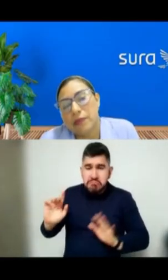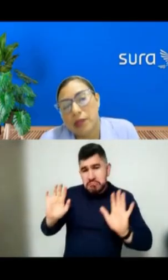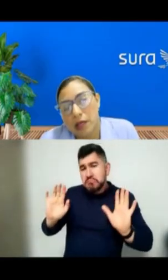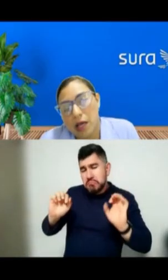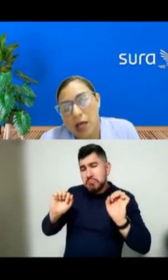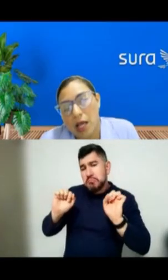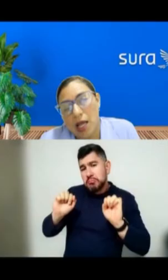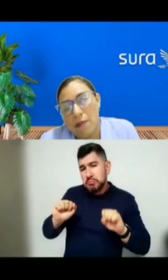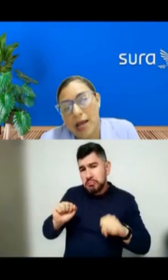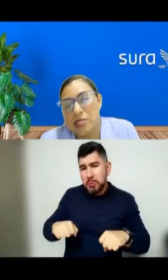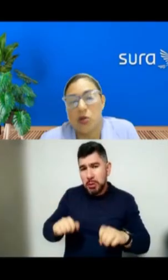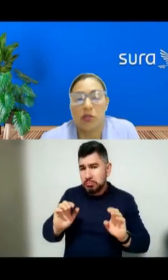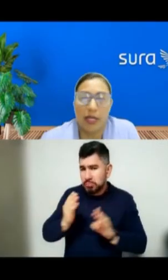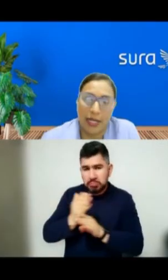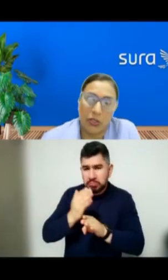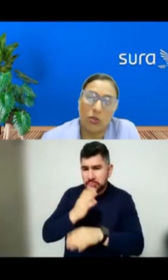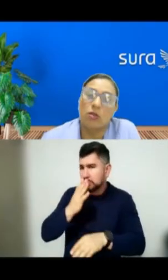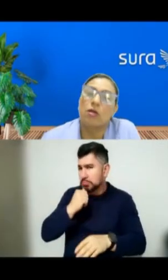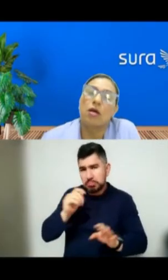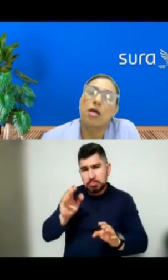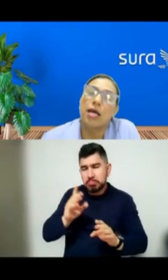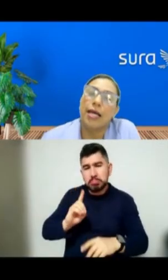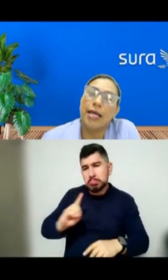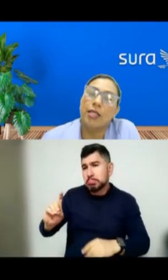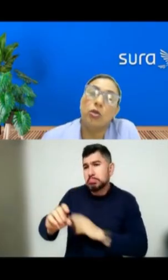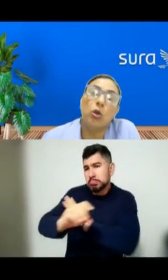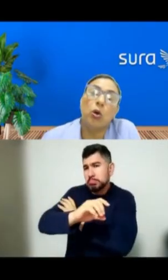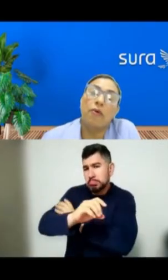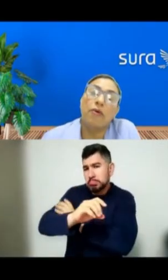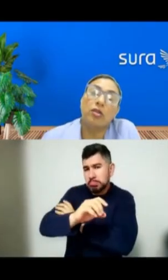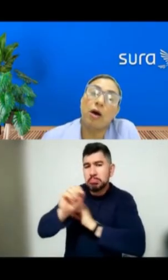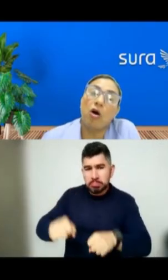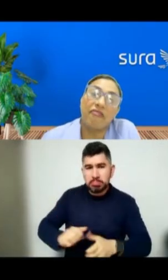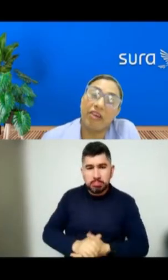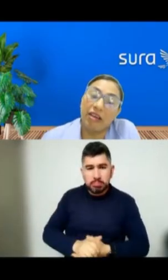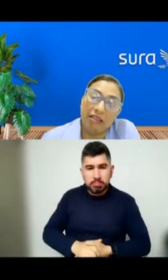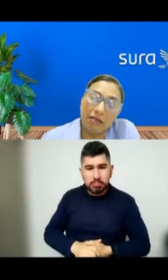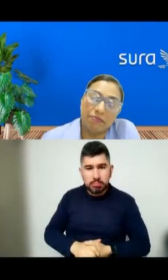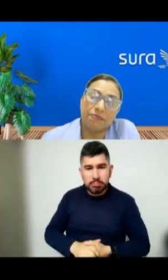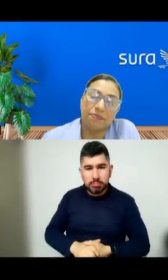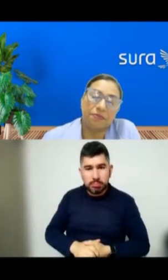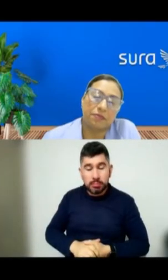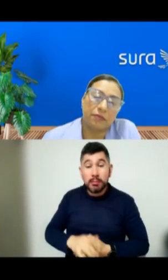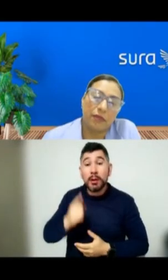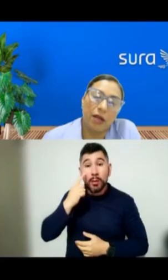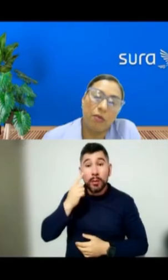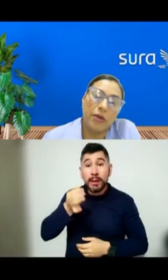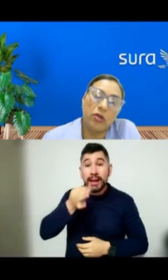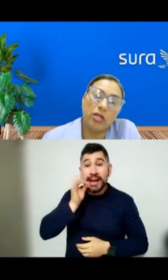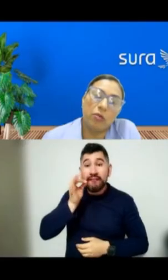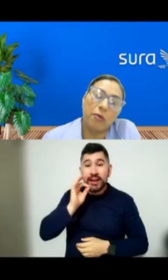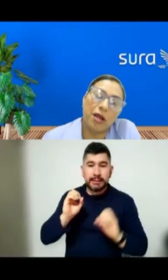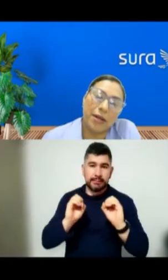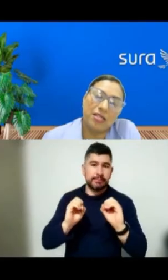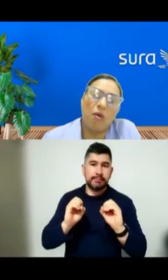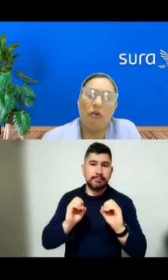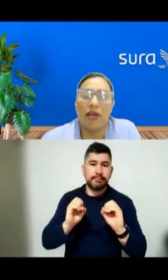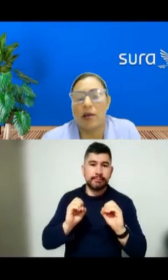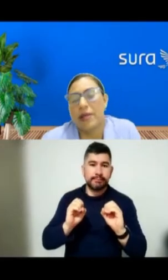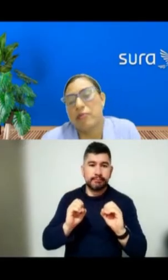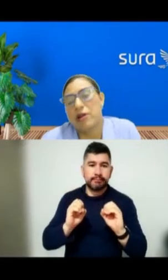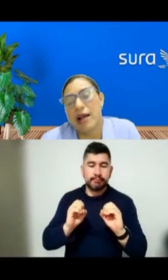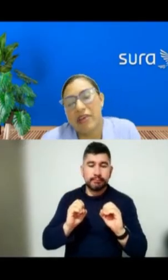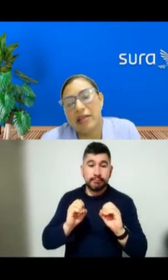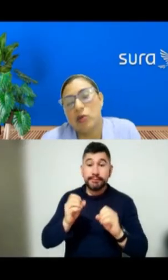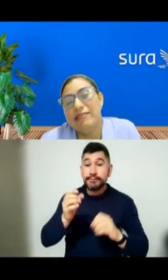en el brazo derecho. No haber tomado cafeína al momento que tomemos la